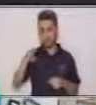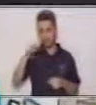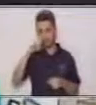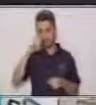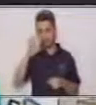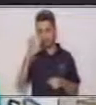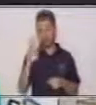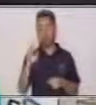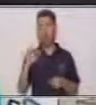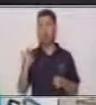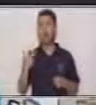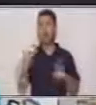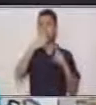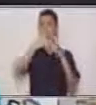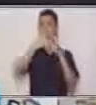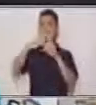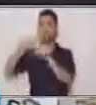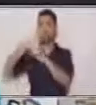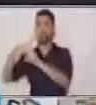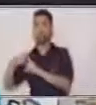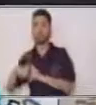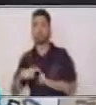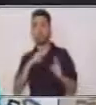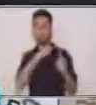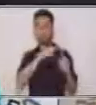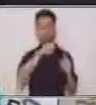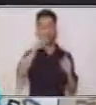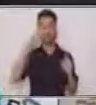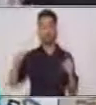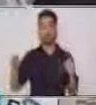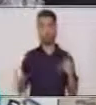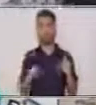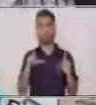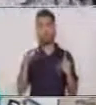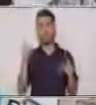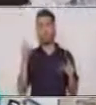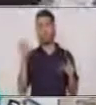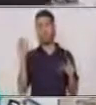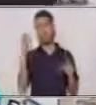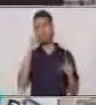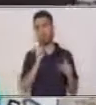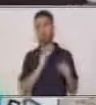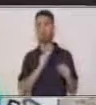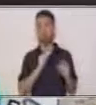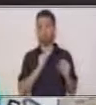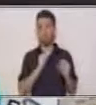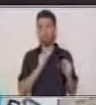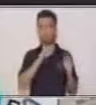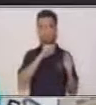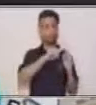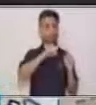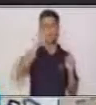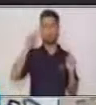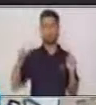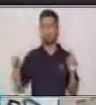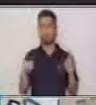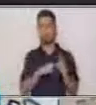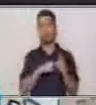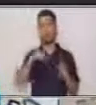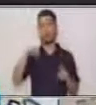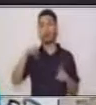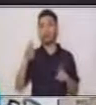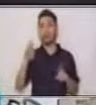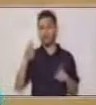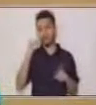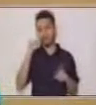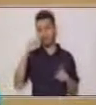medidas de sus lados. Exactamente, cada uno de los lados del triángulo tiene una medida. Entonces nosotros lo